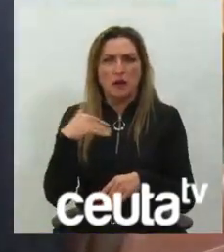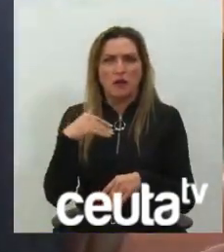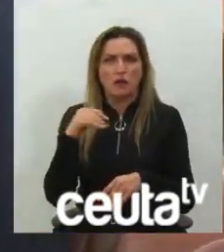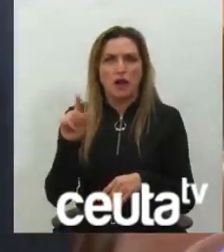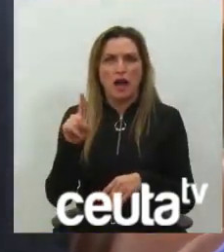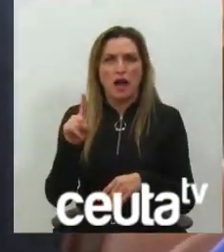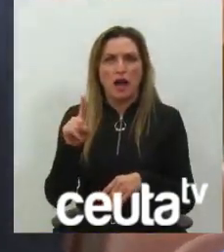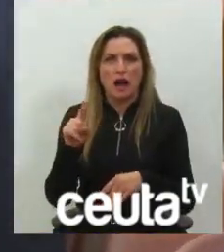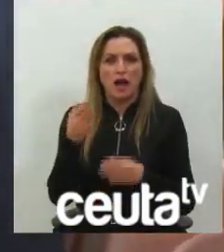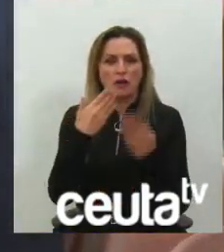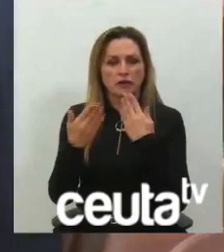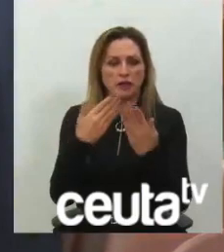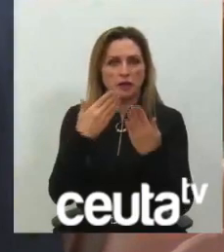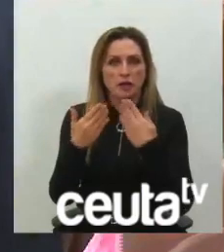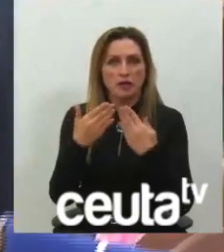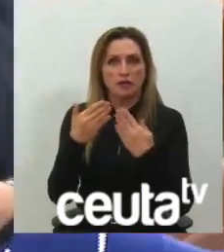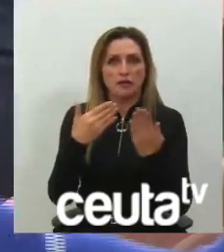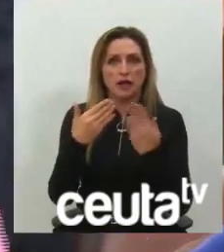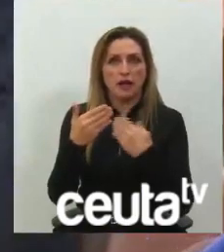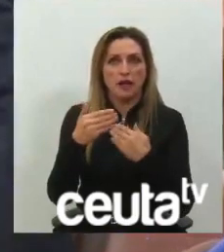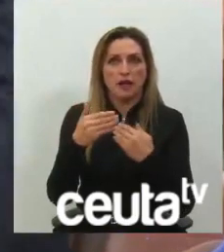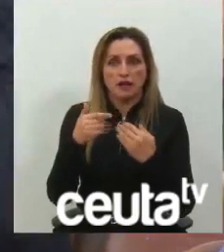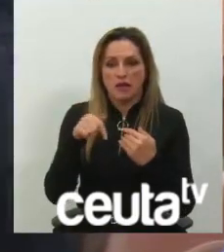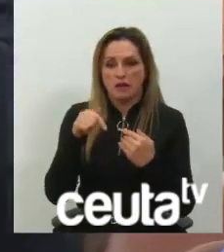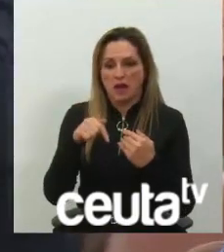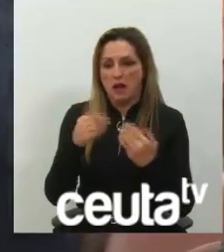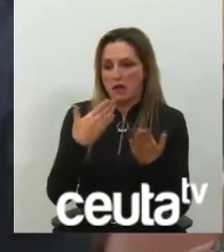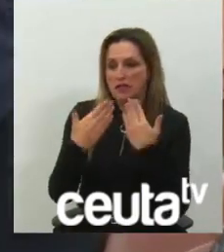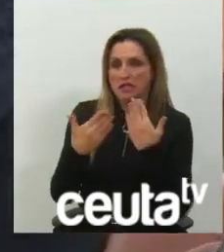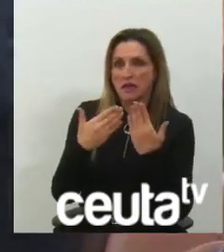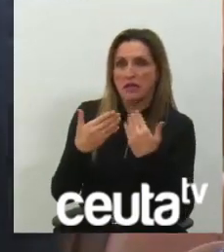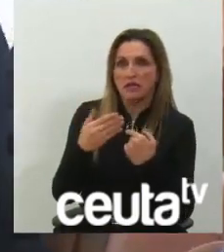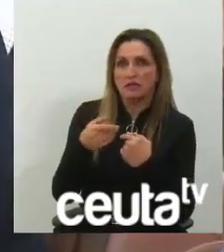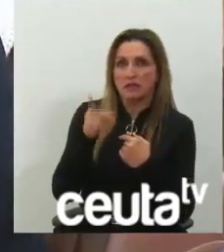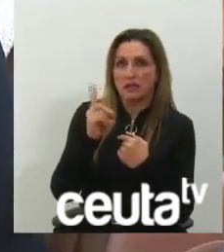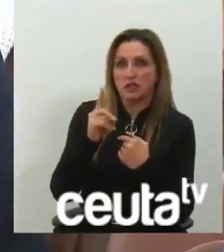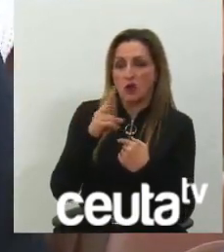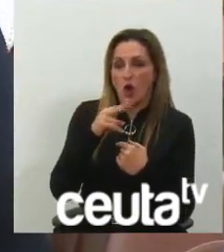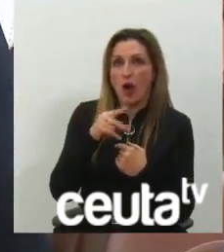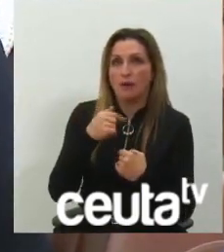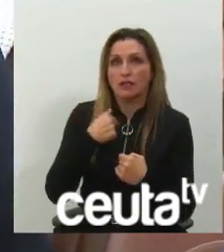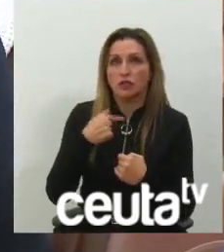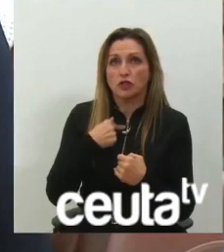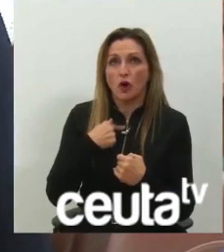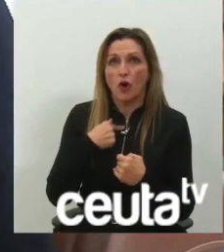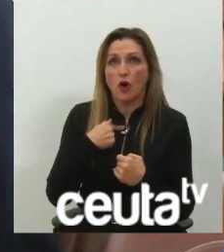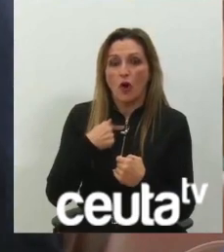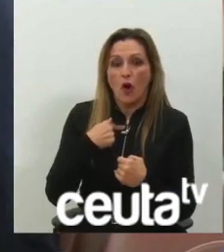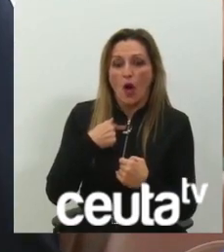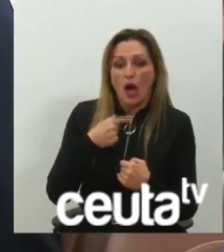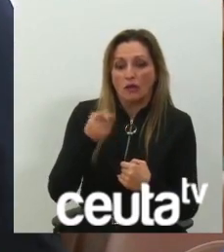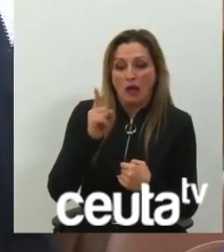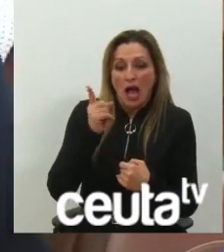ese fraude electoral aquí no habla hablan rueda de prensa dijo que yo siempre que digo que nunca que voy a hablar de ello